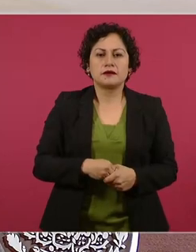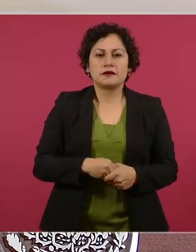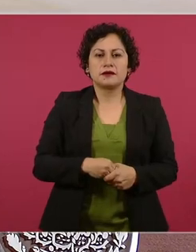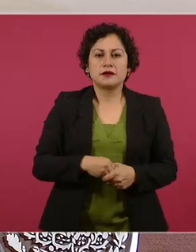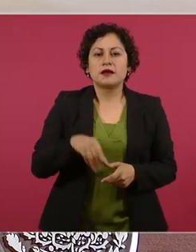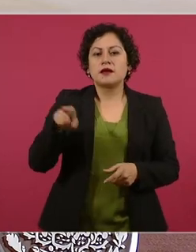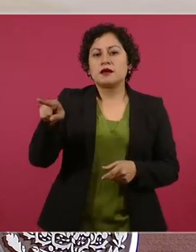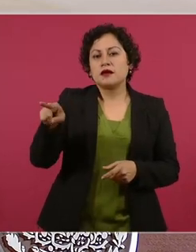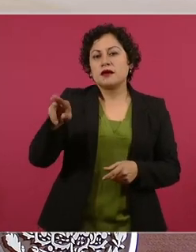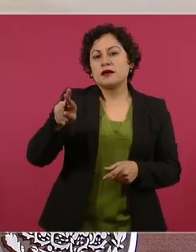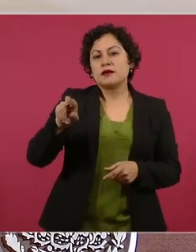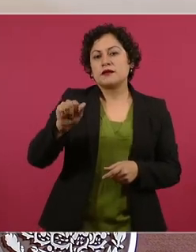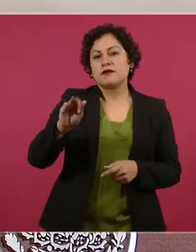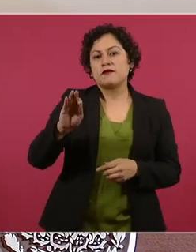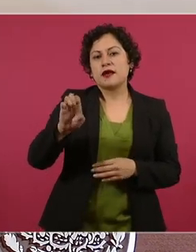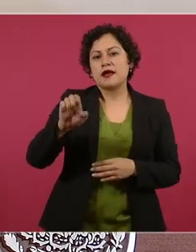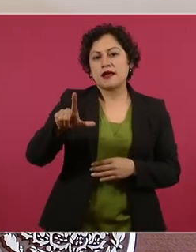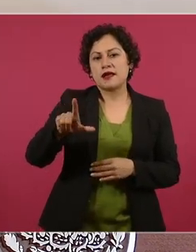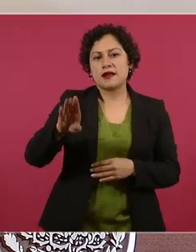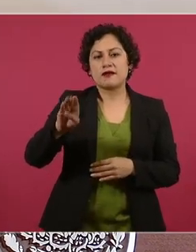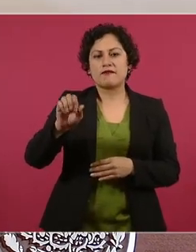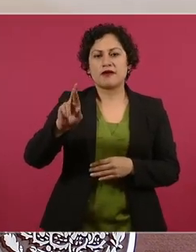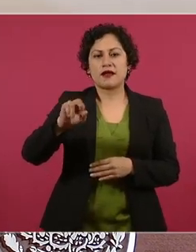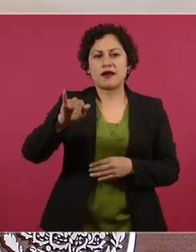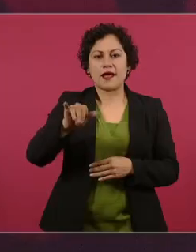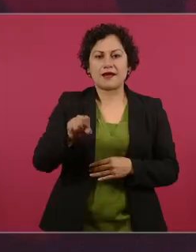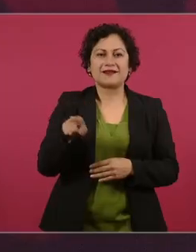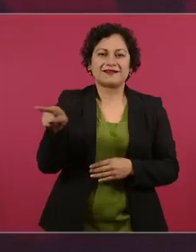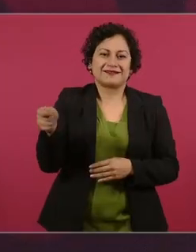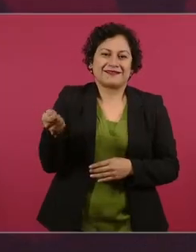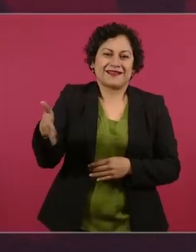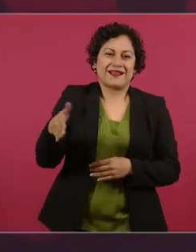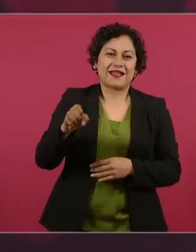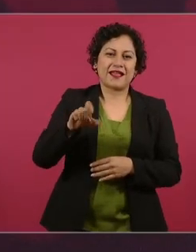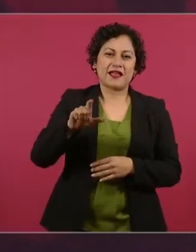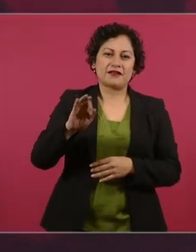Rafael Barajas del Fiscón, que me gusta mucho.